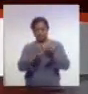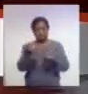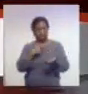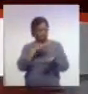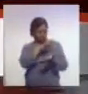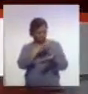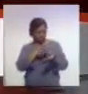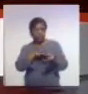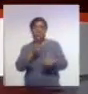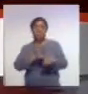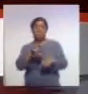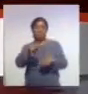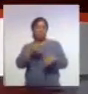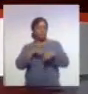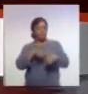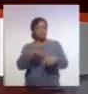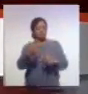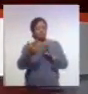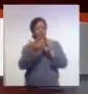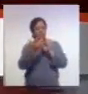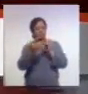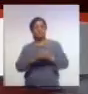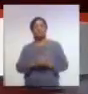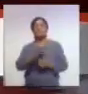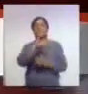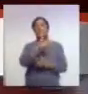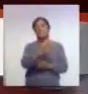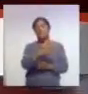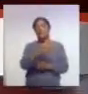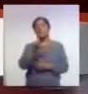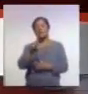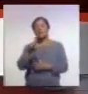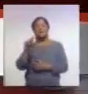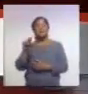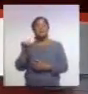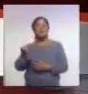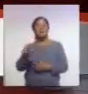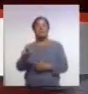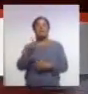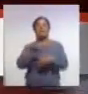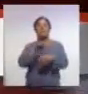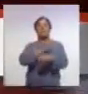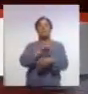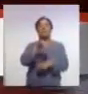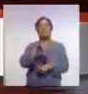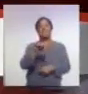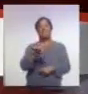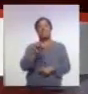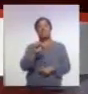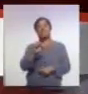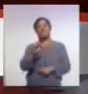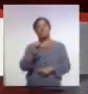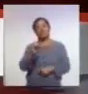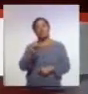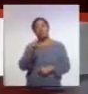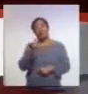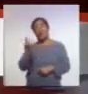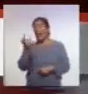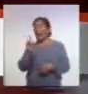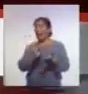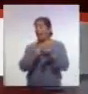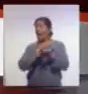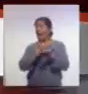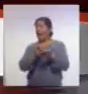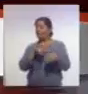todo que nos estén siguiendo esta tarde. Checo Leiva Mejía también nos deja saludos desde Minnesota, también nos siguen, pues ya